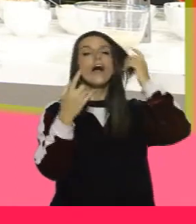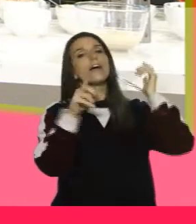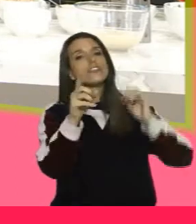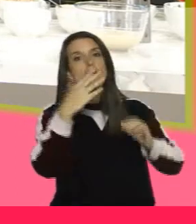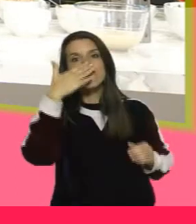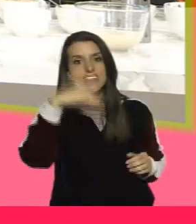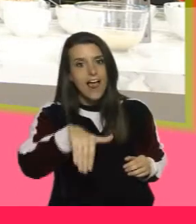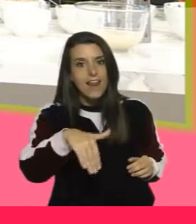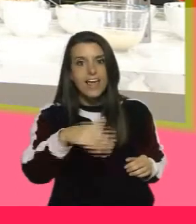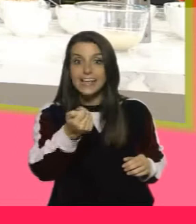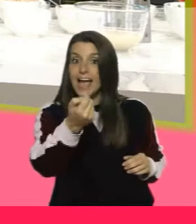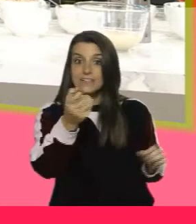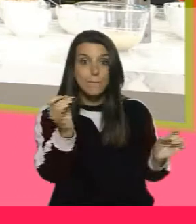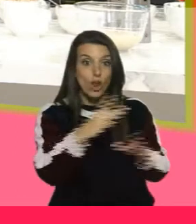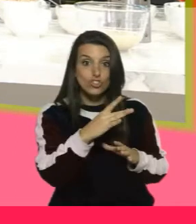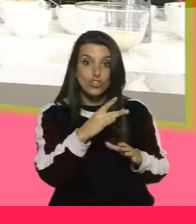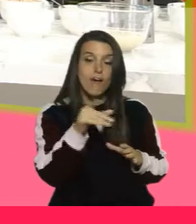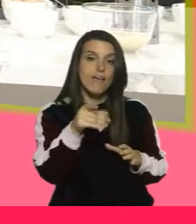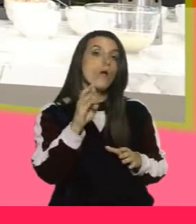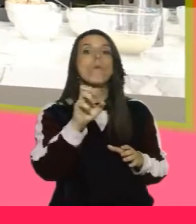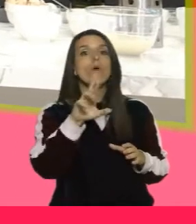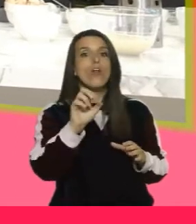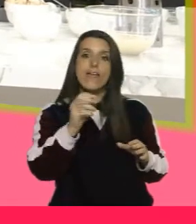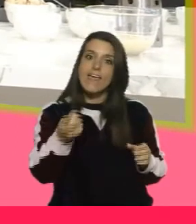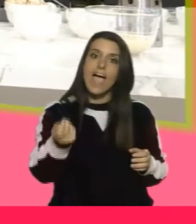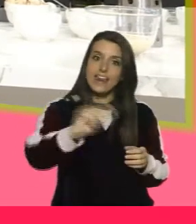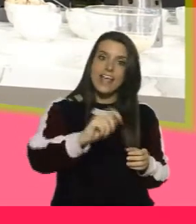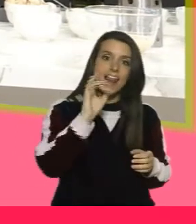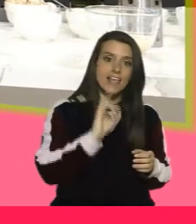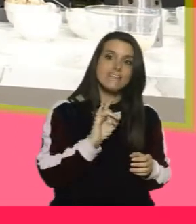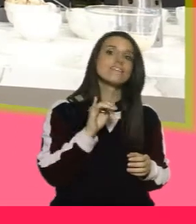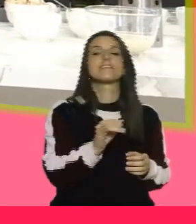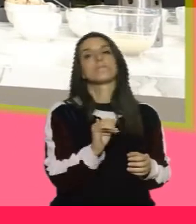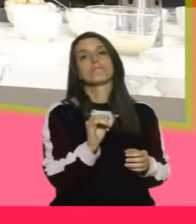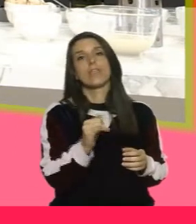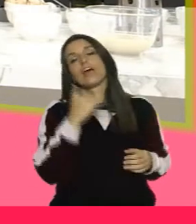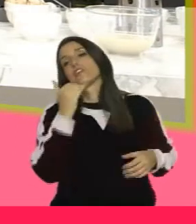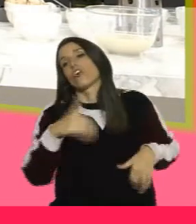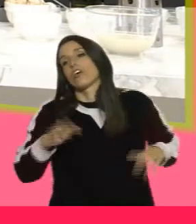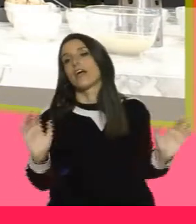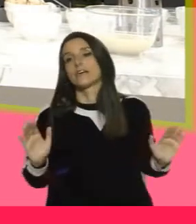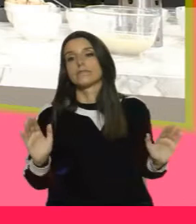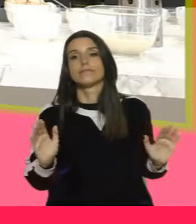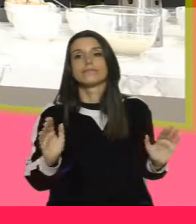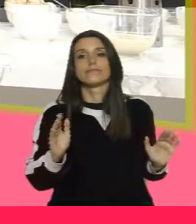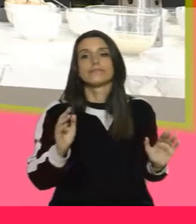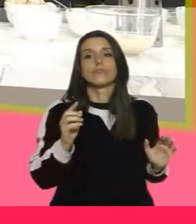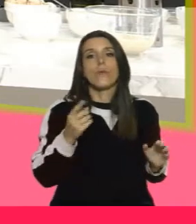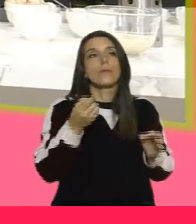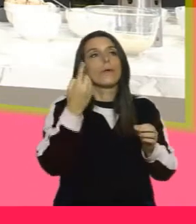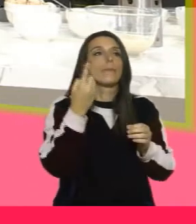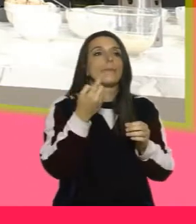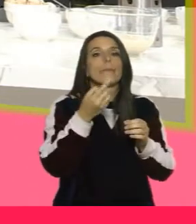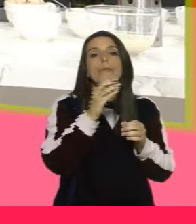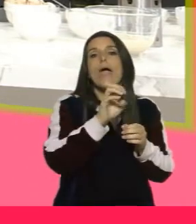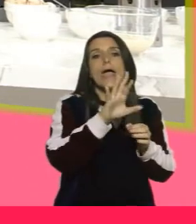final, cuando está casi pronto el puerro, ahí le agregás un poquitito de leche. Le agregás, no sé, para un atado de puerro, que pasa que varía el